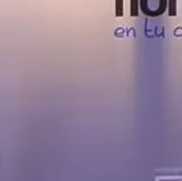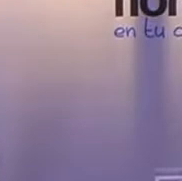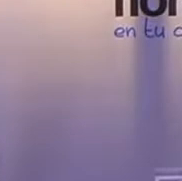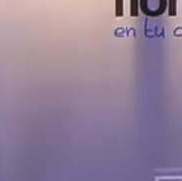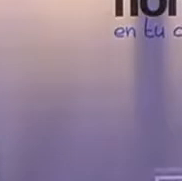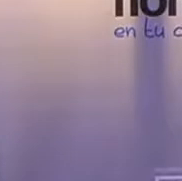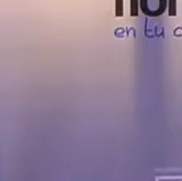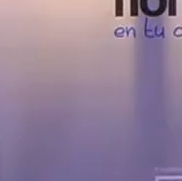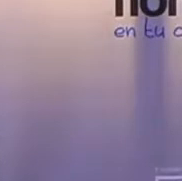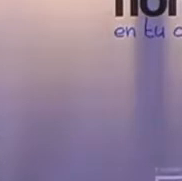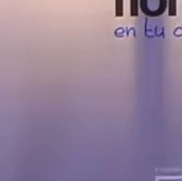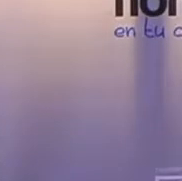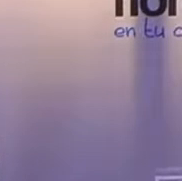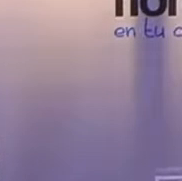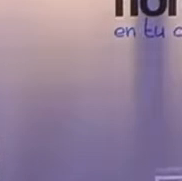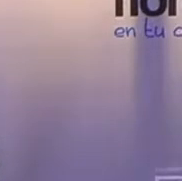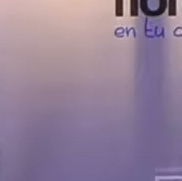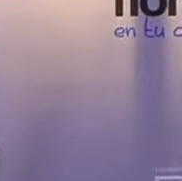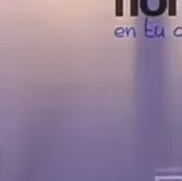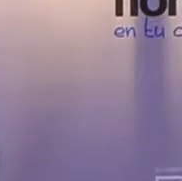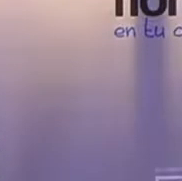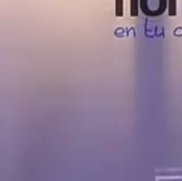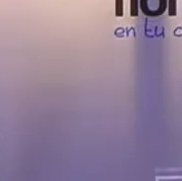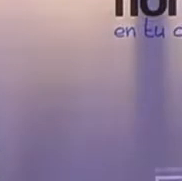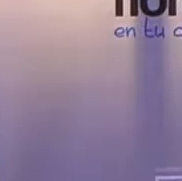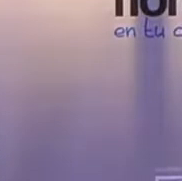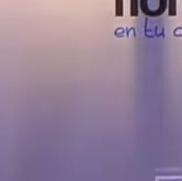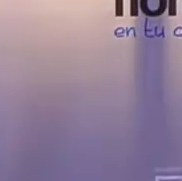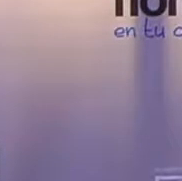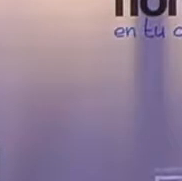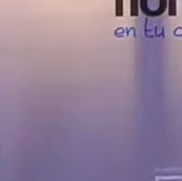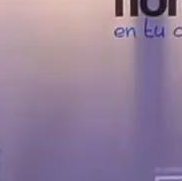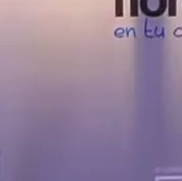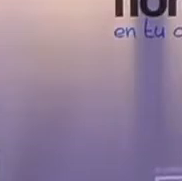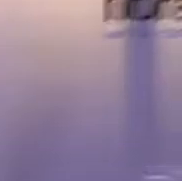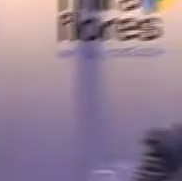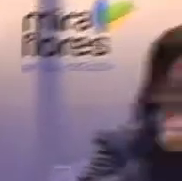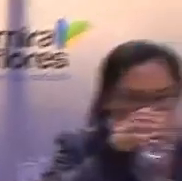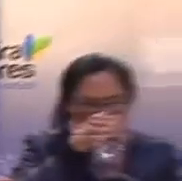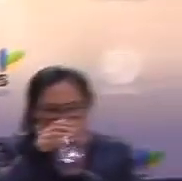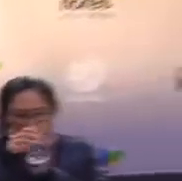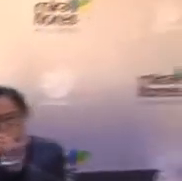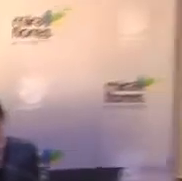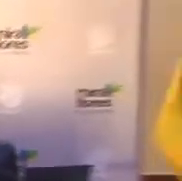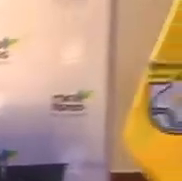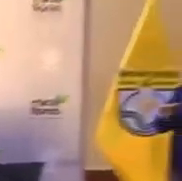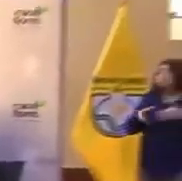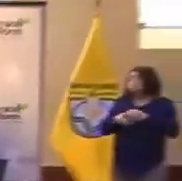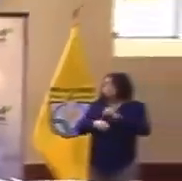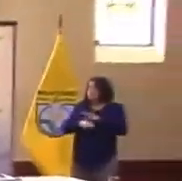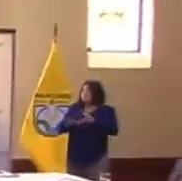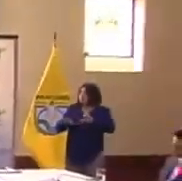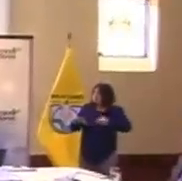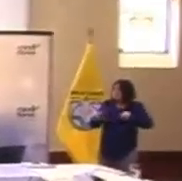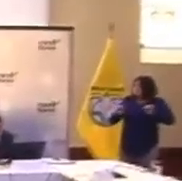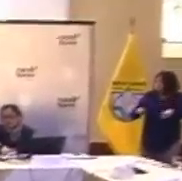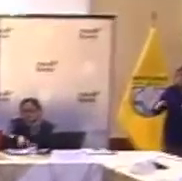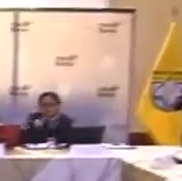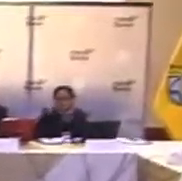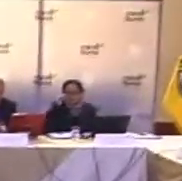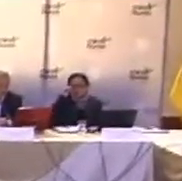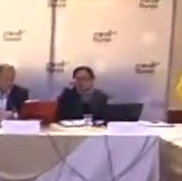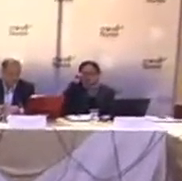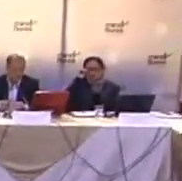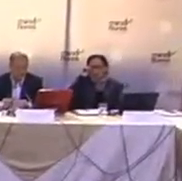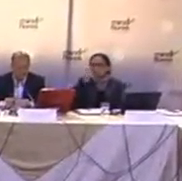en seguridad ciudadana. Hemos sido invitados para estar con ellos. Entonces procederemos a votar a aquellos miembros del Consejo que estén a favor